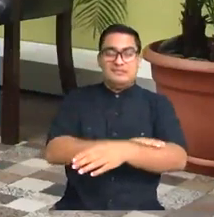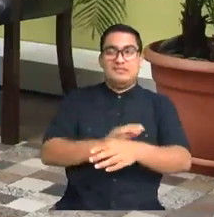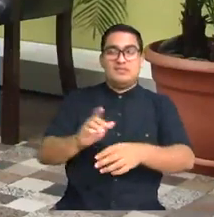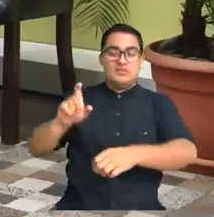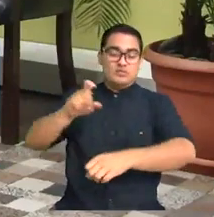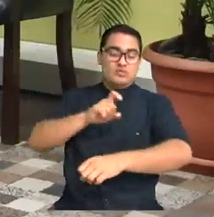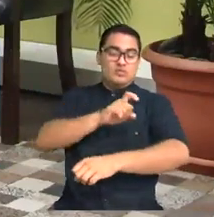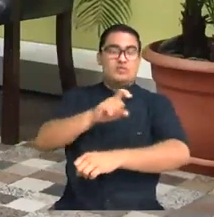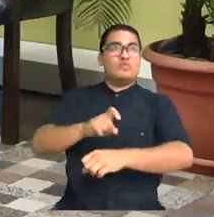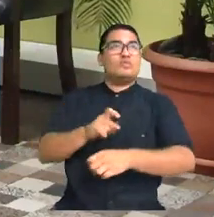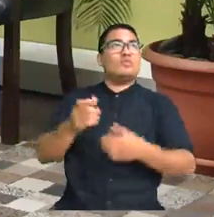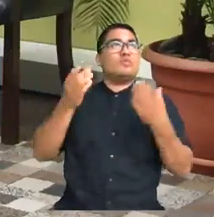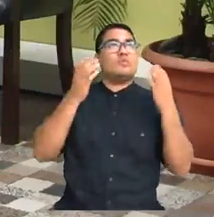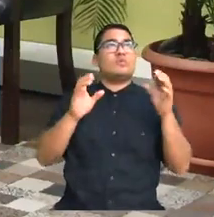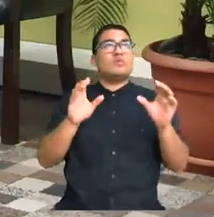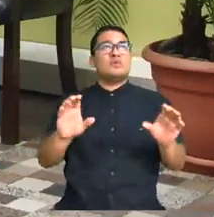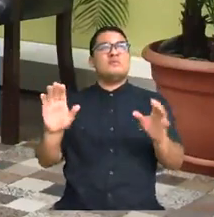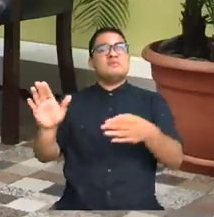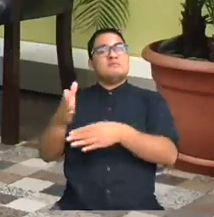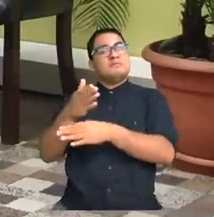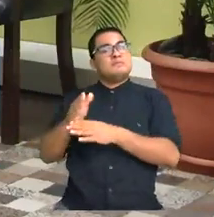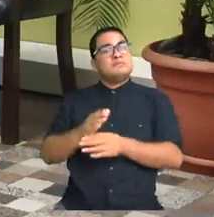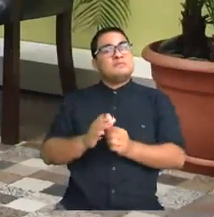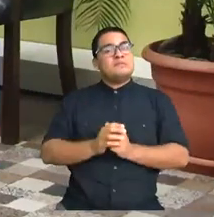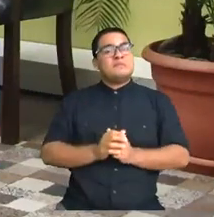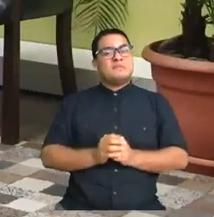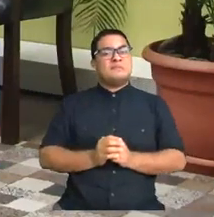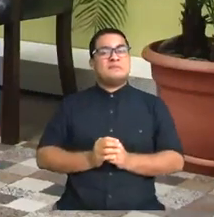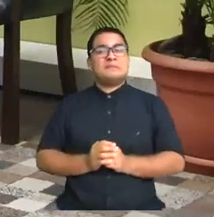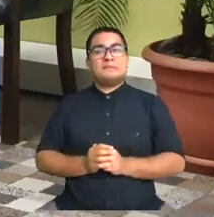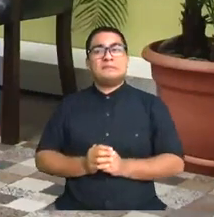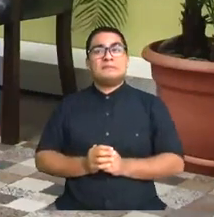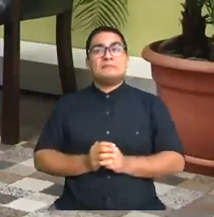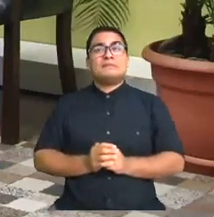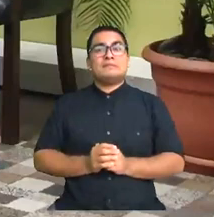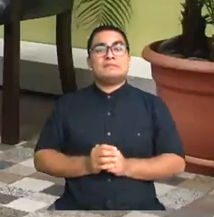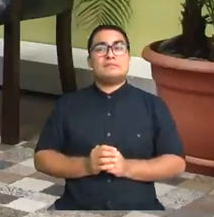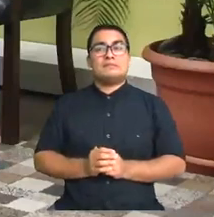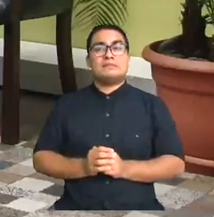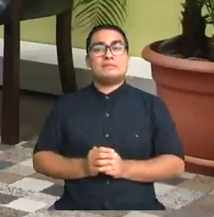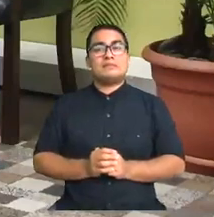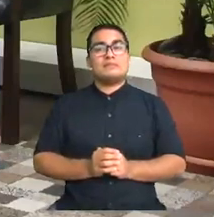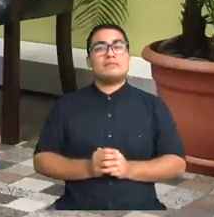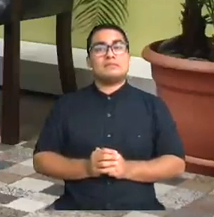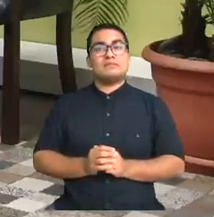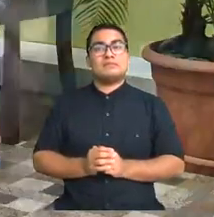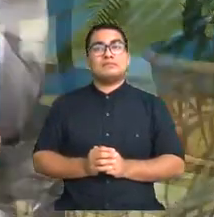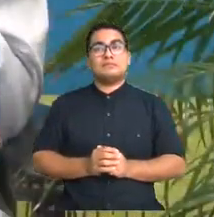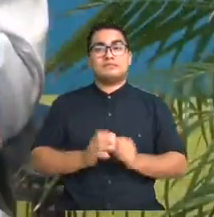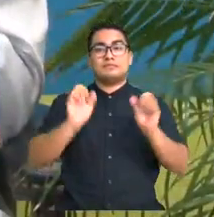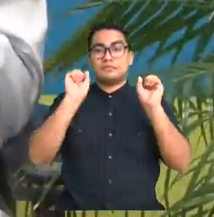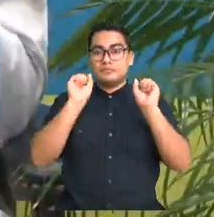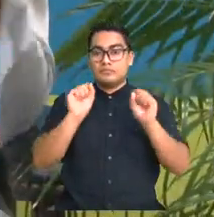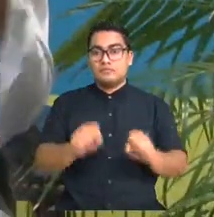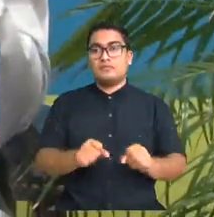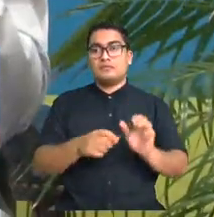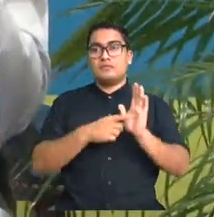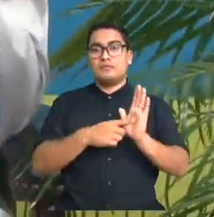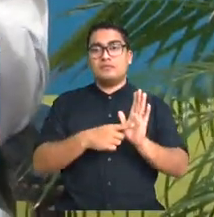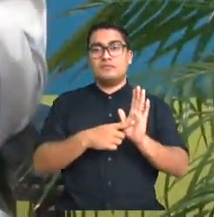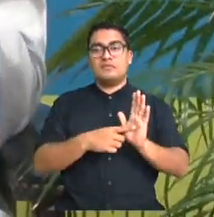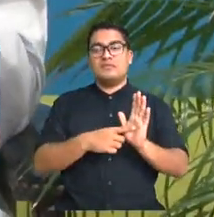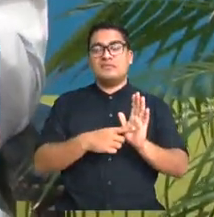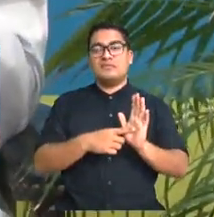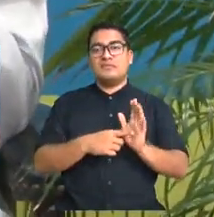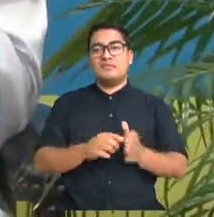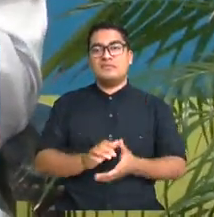spray, ese tipo de cosas. Pero sí podemos tener algo estándar. ¿Qué se debe de hacer?